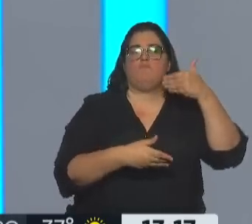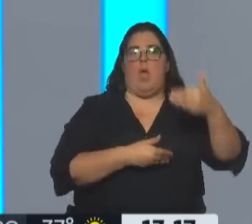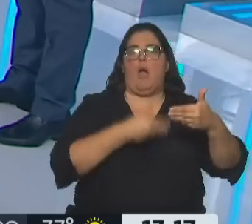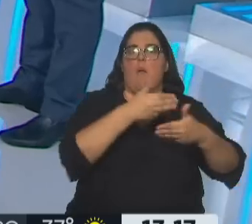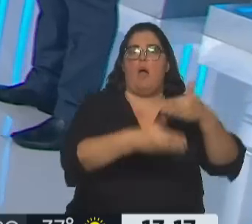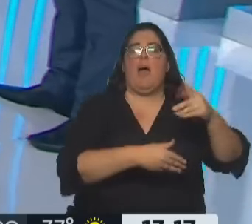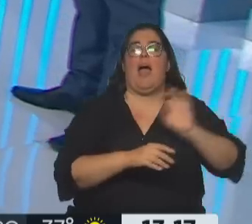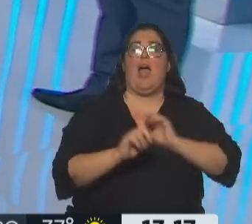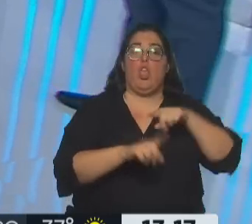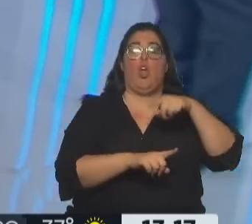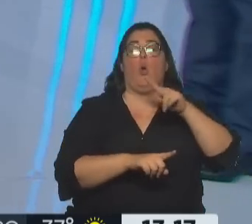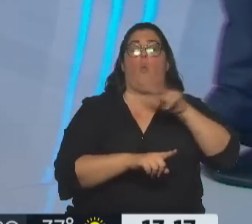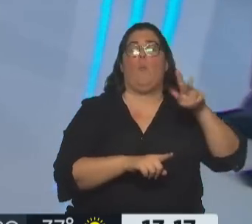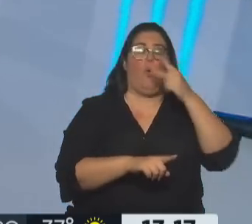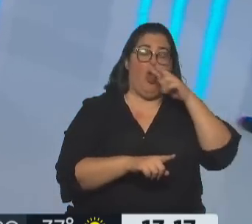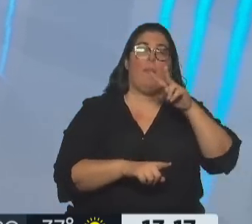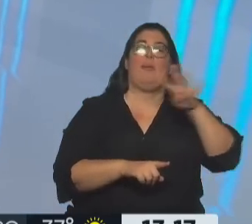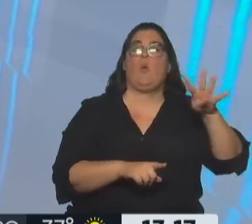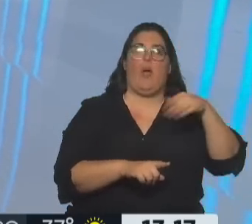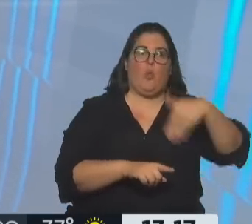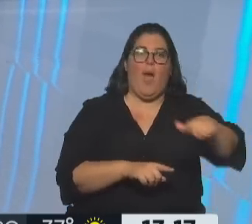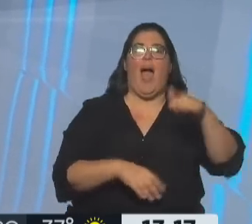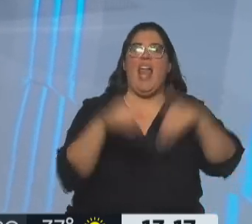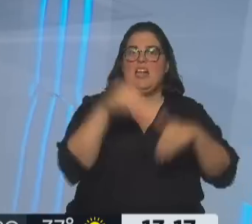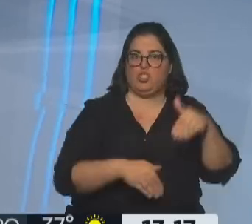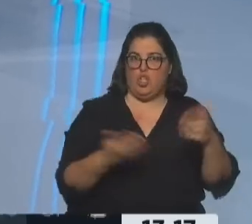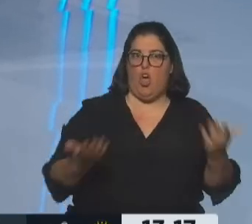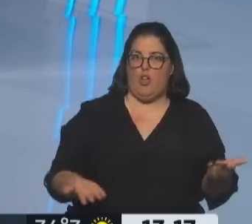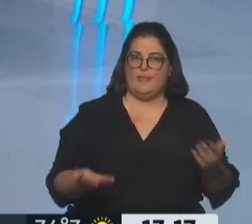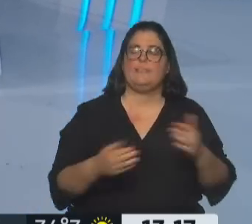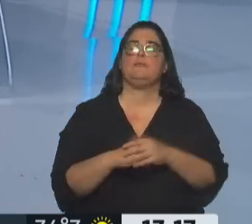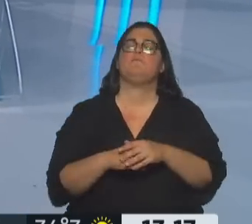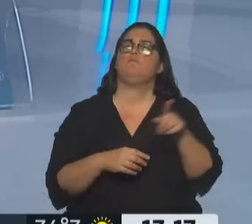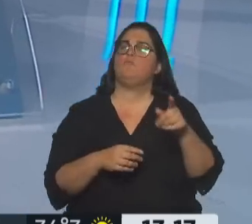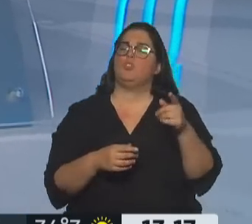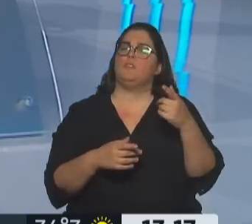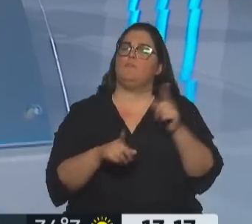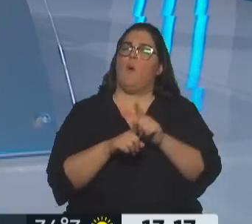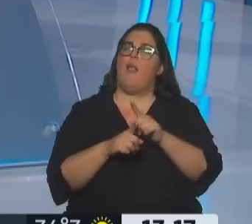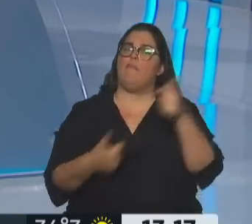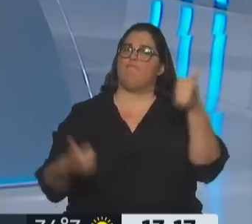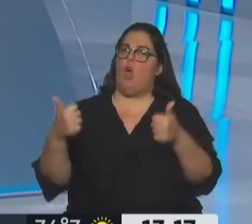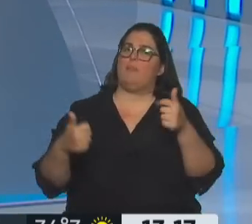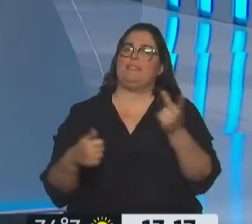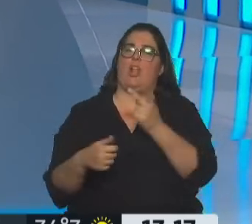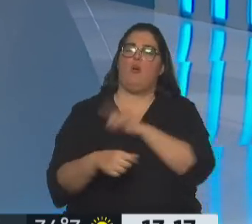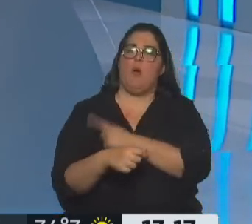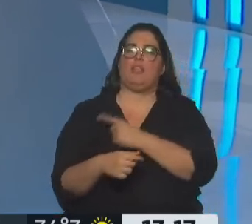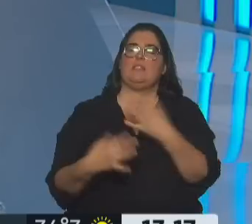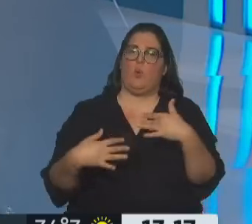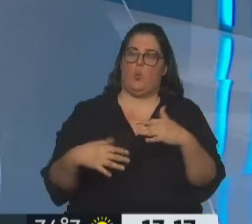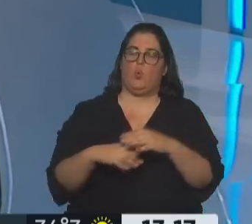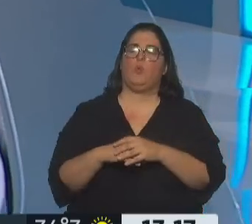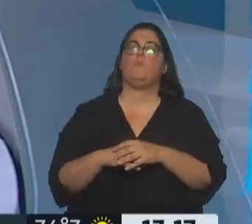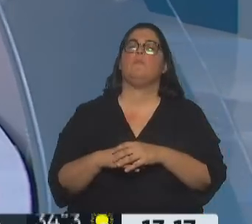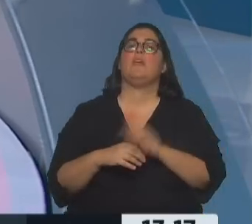en 2024, juega mucho en el vínculo entre las dos potencias. Y lo segundo es cómo justamente a raíz de esto se